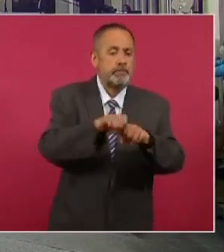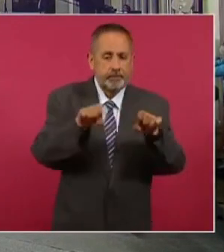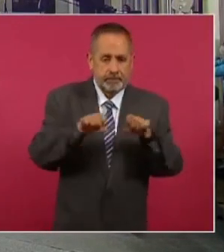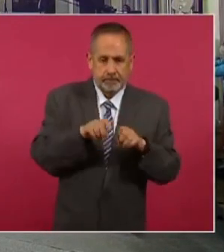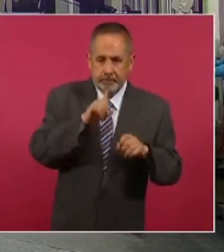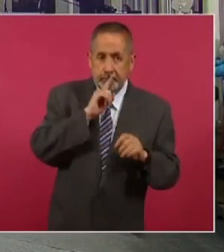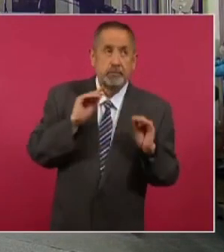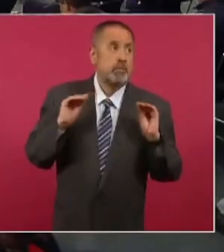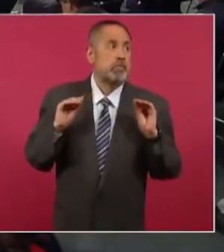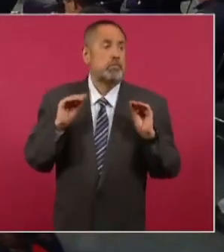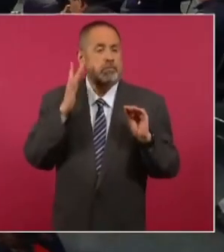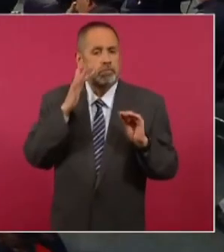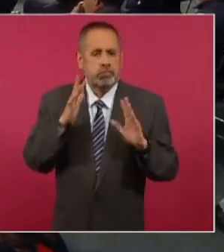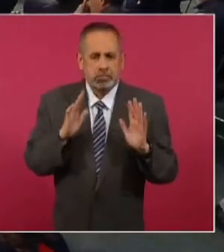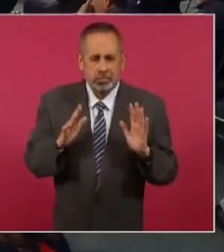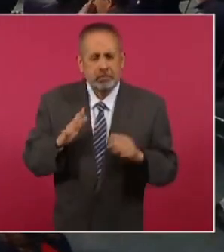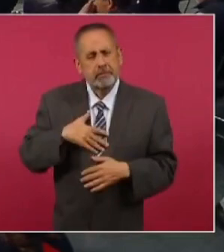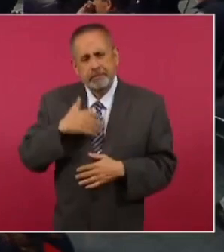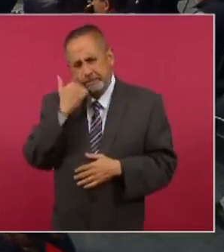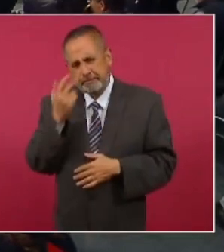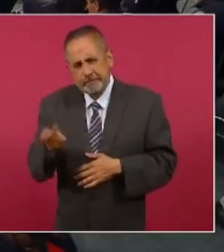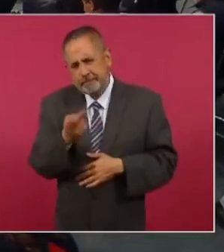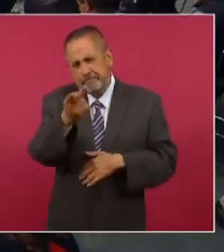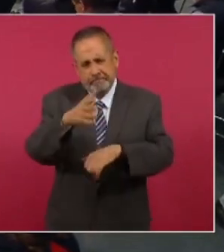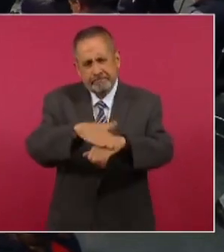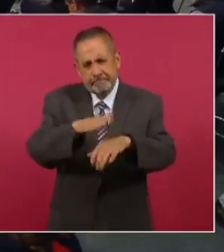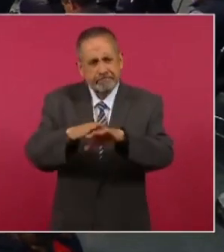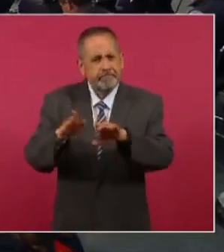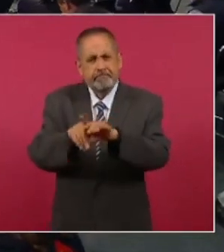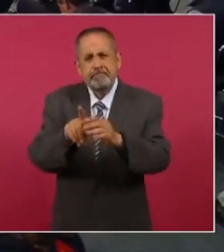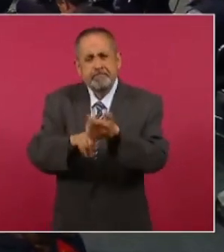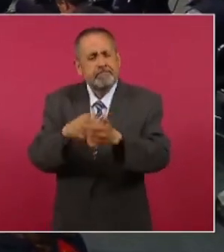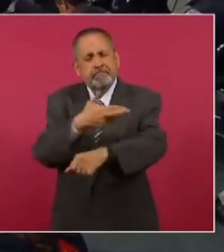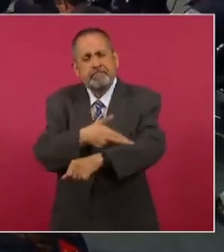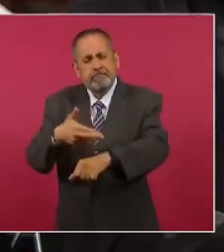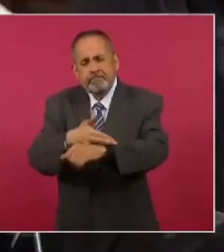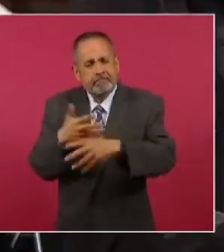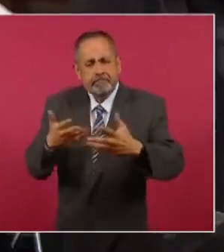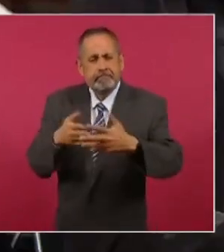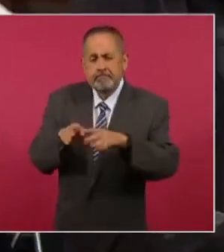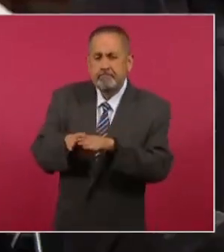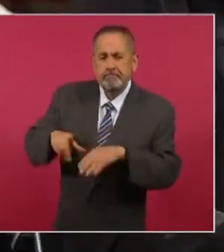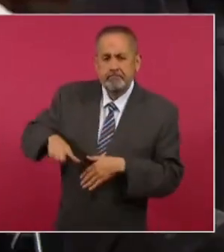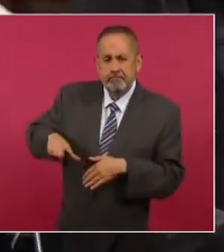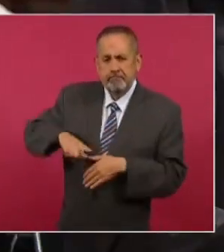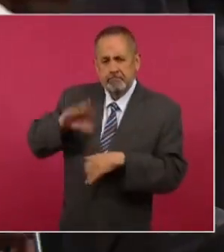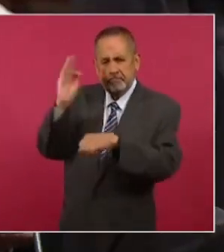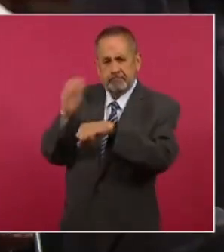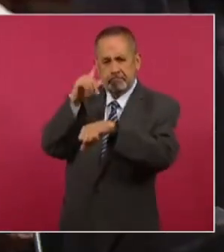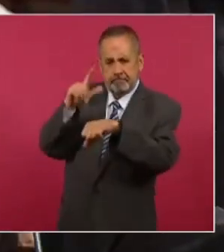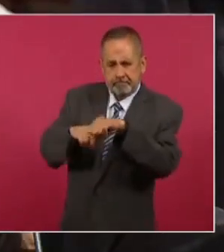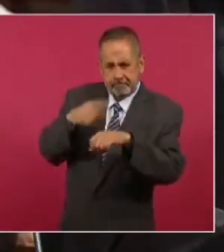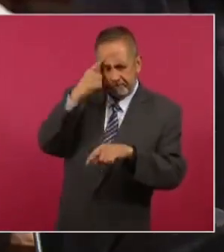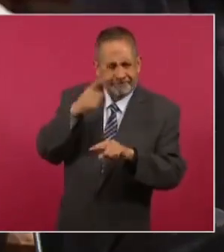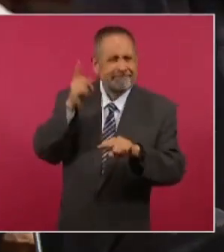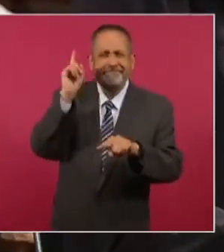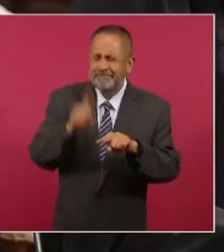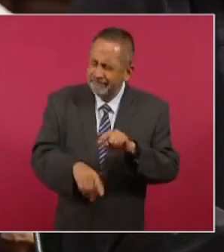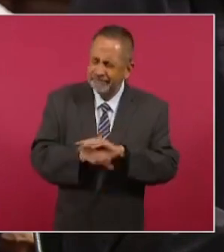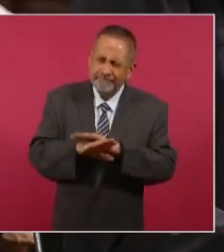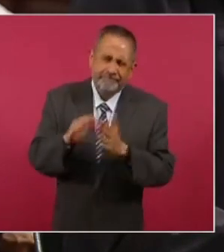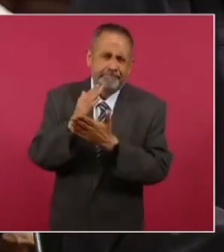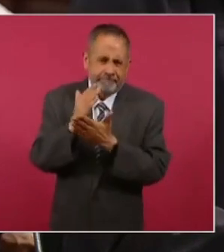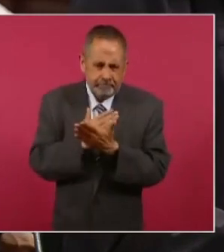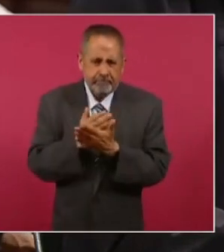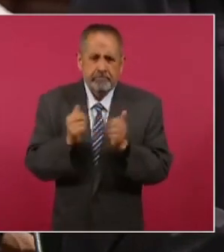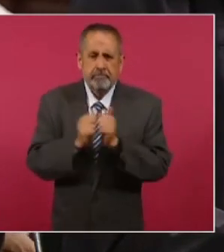a nivel general quisiera yo preguntarle presidente qué se está haciendo desde el gobierno federal para erradicar la impunidad y